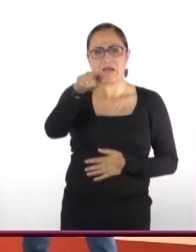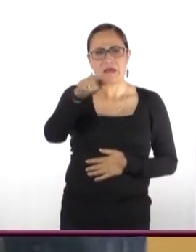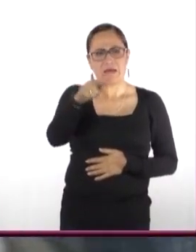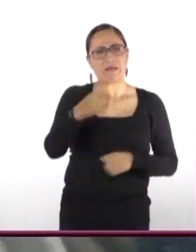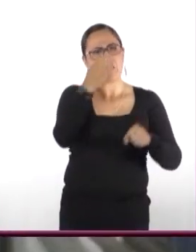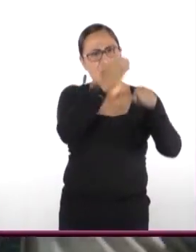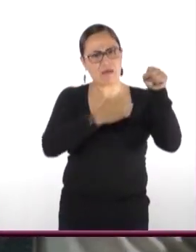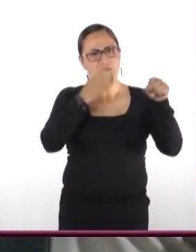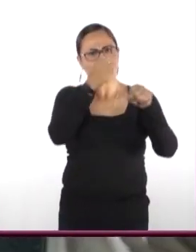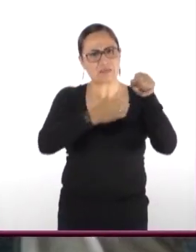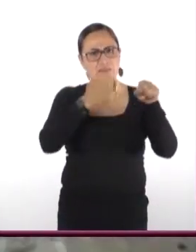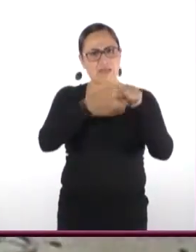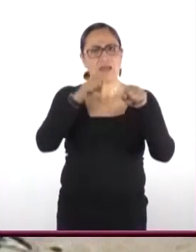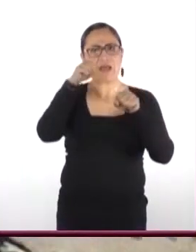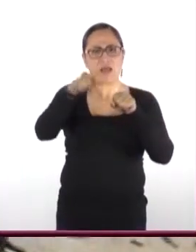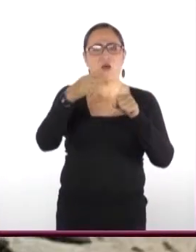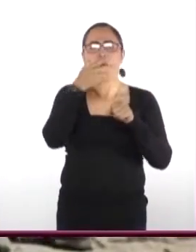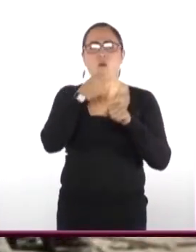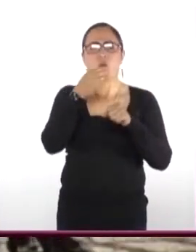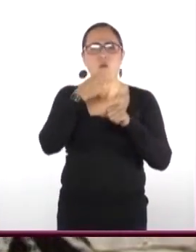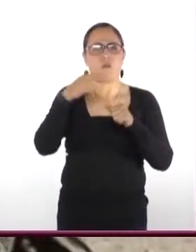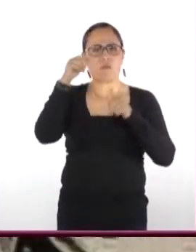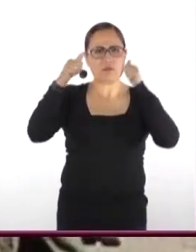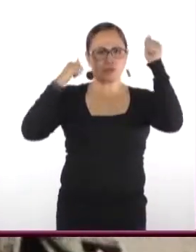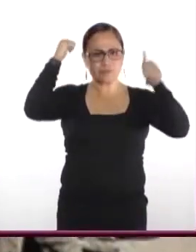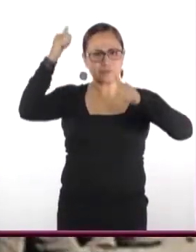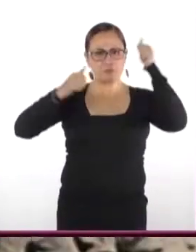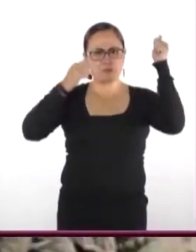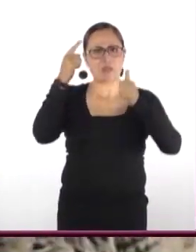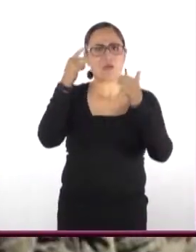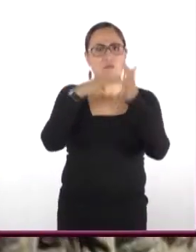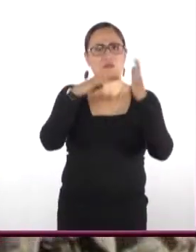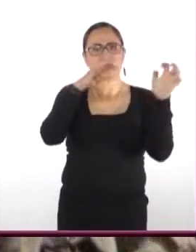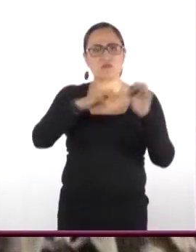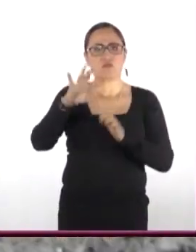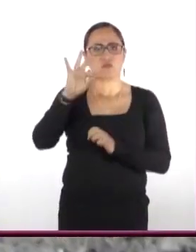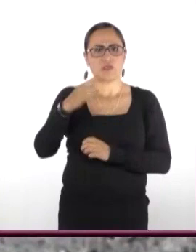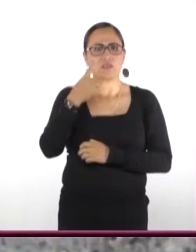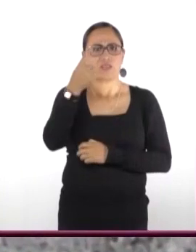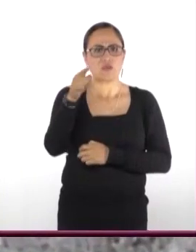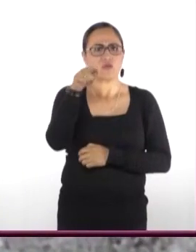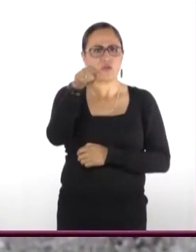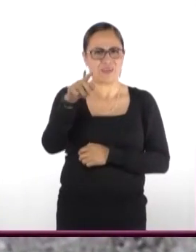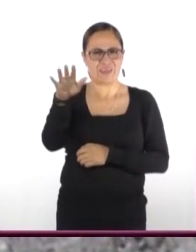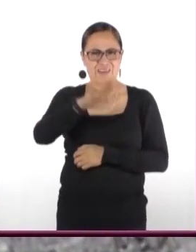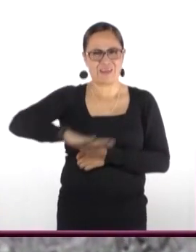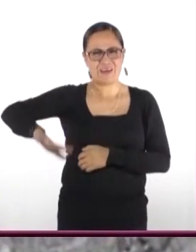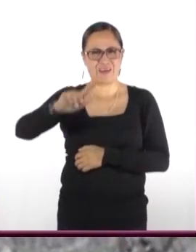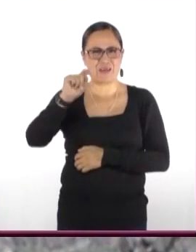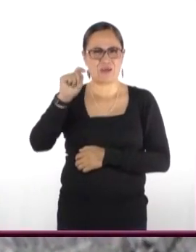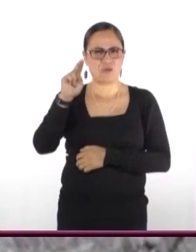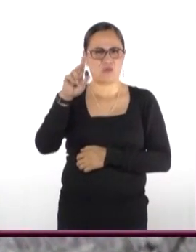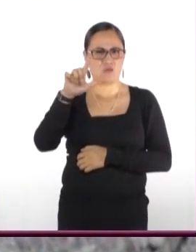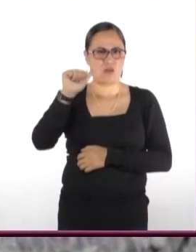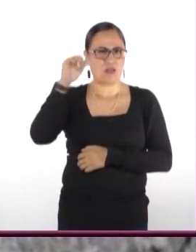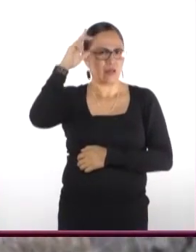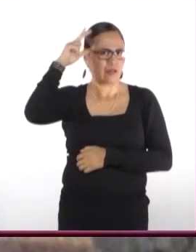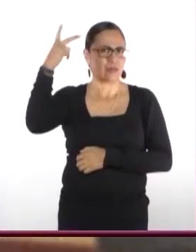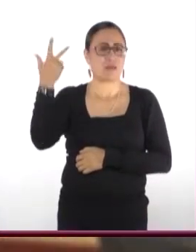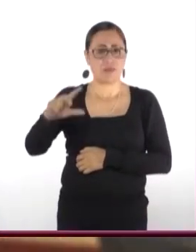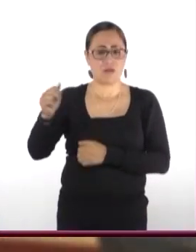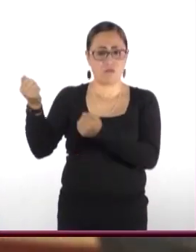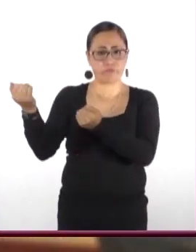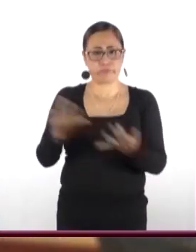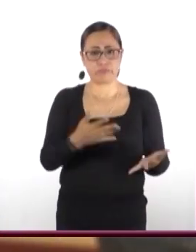Esta pieza fue descubierta por el arqueólogo Jorge Acosta en 1941 en Tula, Hidalgo, y trasladada al museo en el